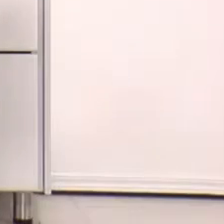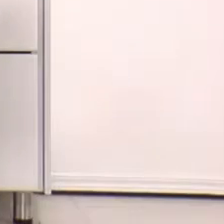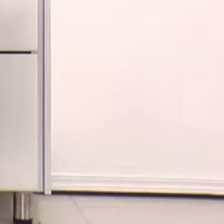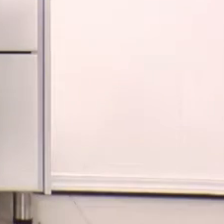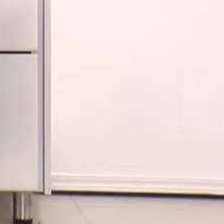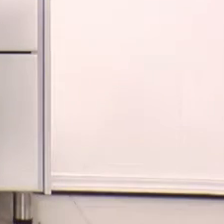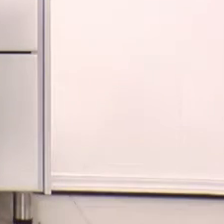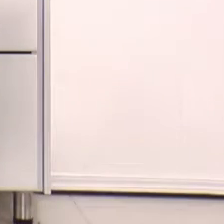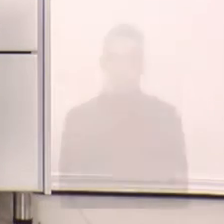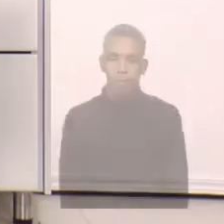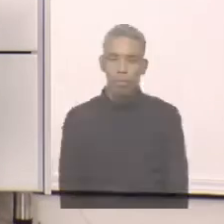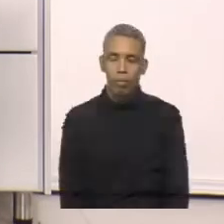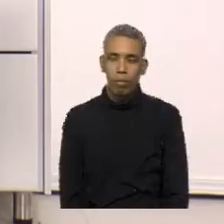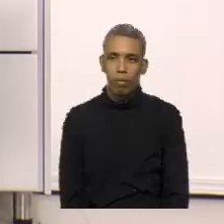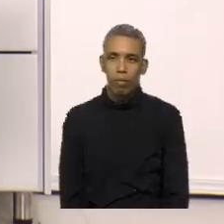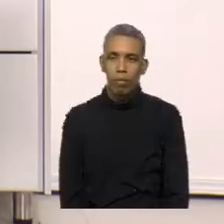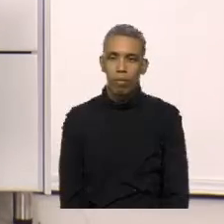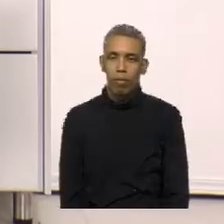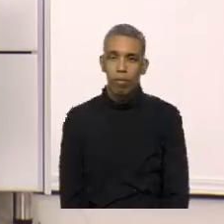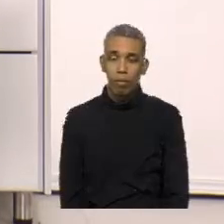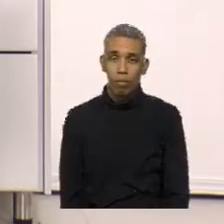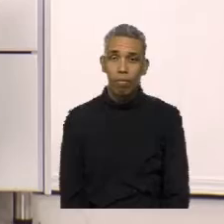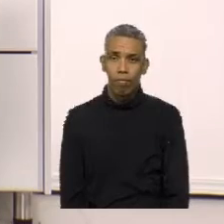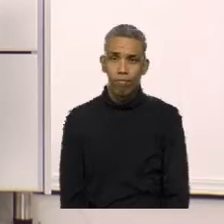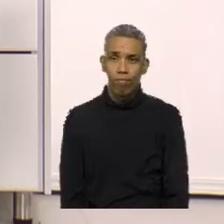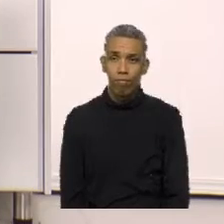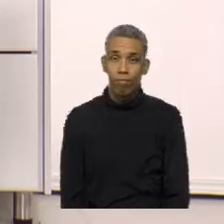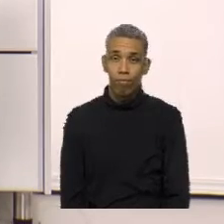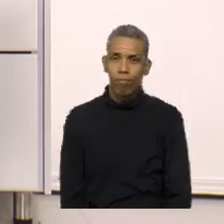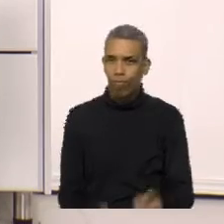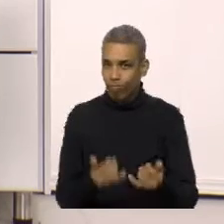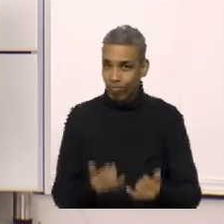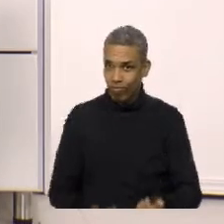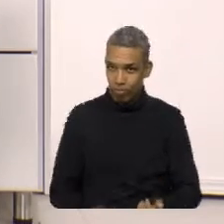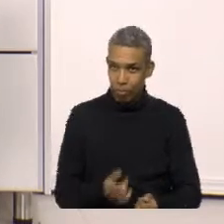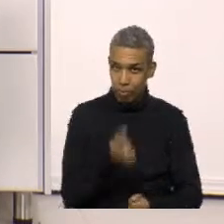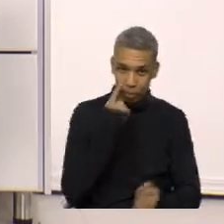Bueno, queridos televidentes, acá voy a hacer el puré.